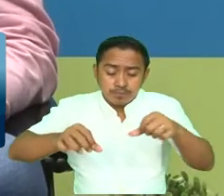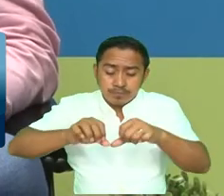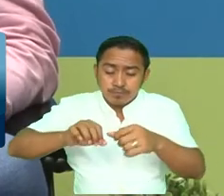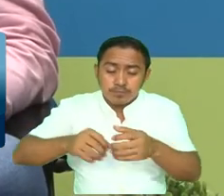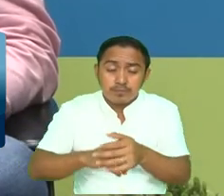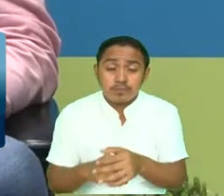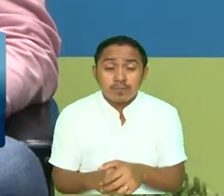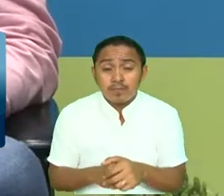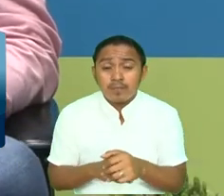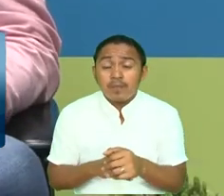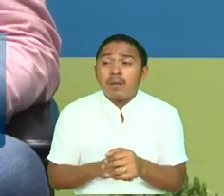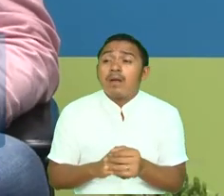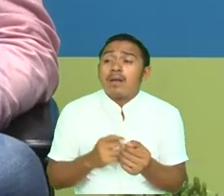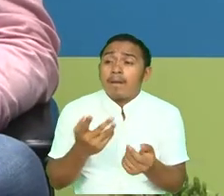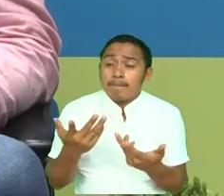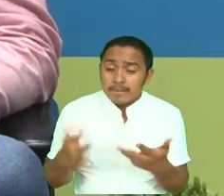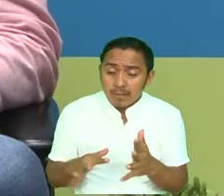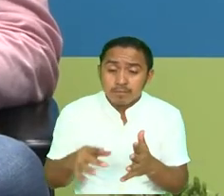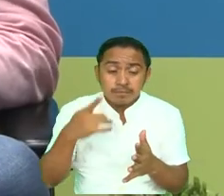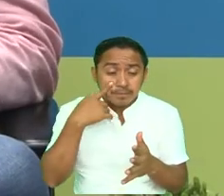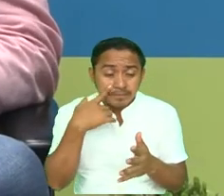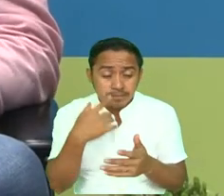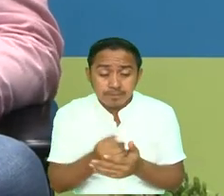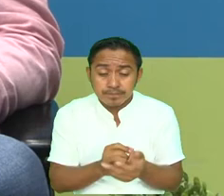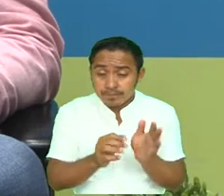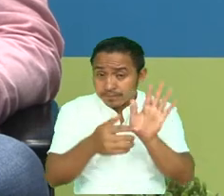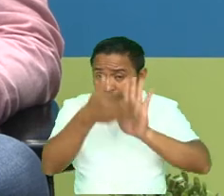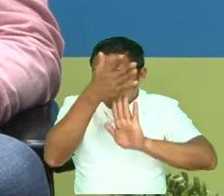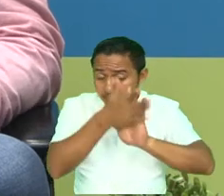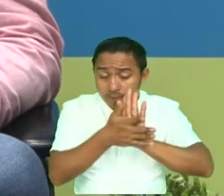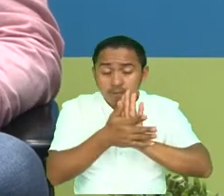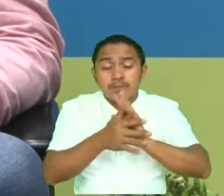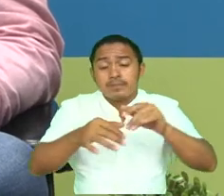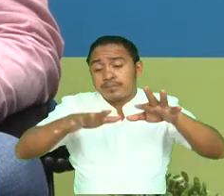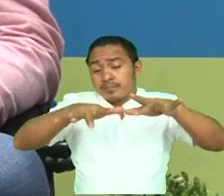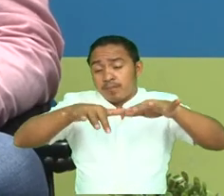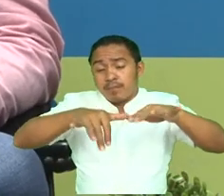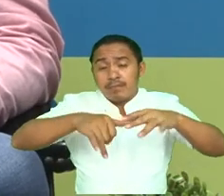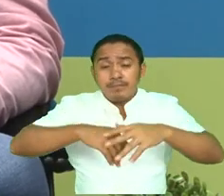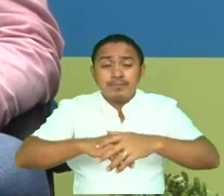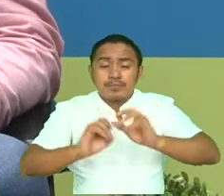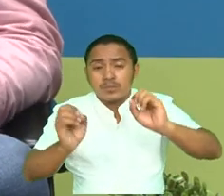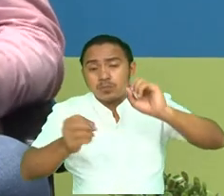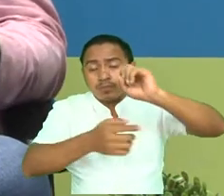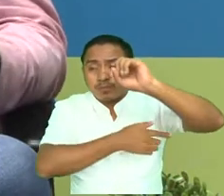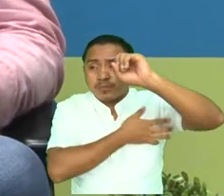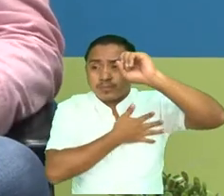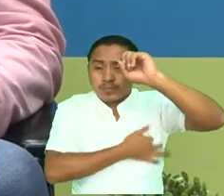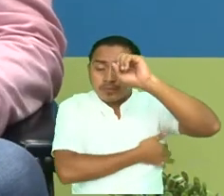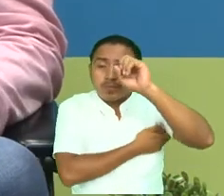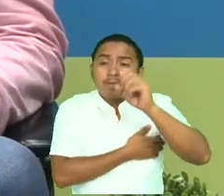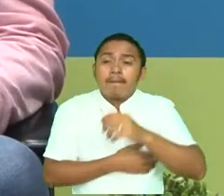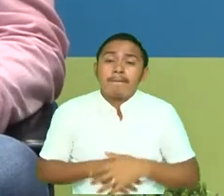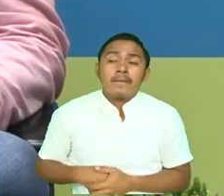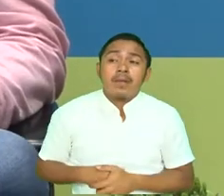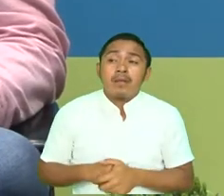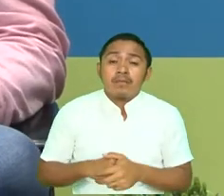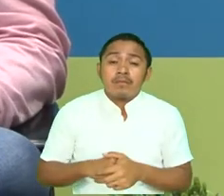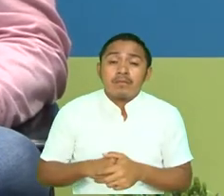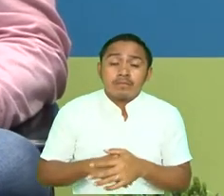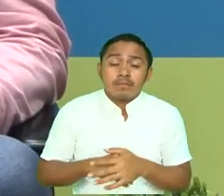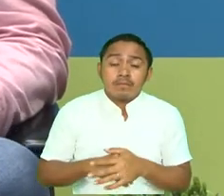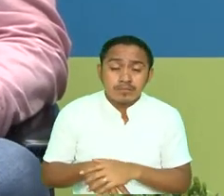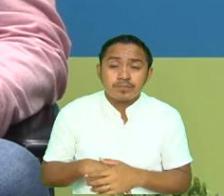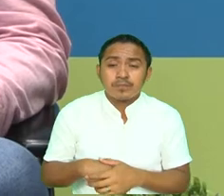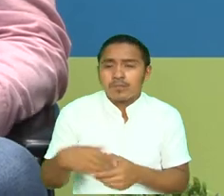lo que se aplica en lo que es la región que vamos a ver, ya sea las manos, ya sea los pies o ya sea las axilas, y posteriormente se utiliza lo que es un